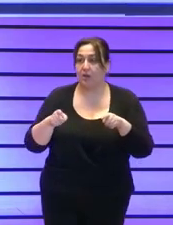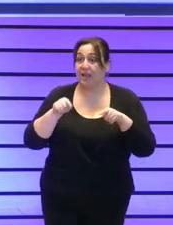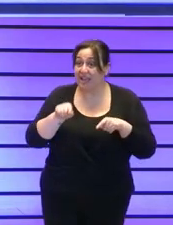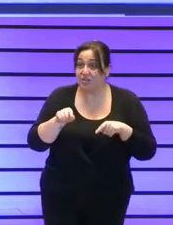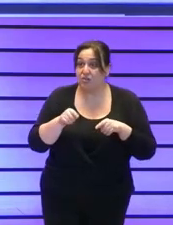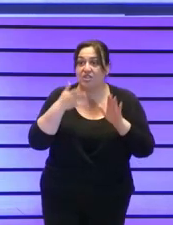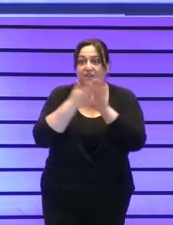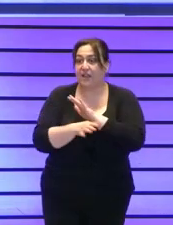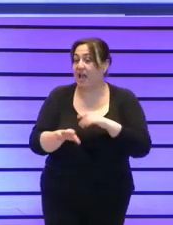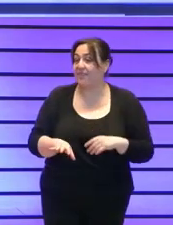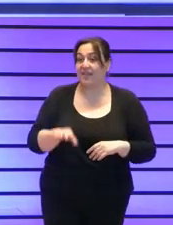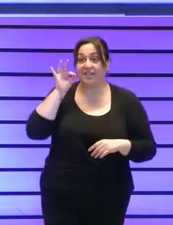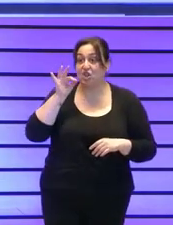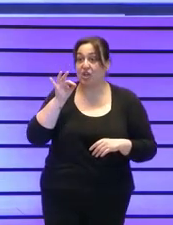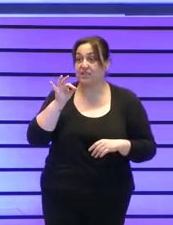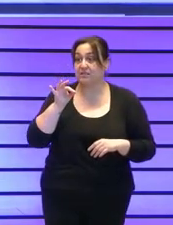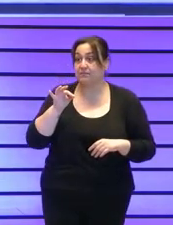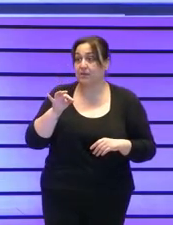tomando decisiones esencialmente